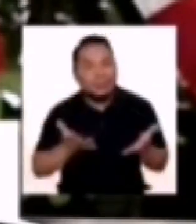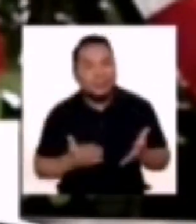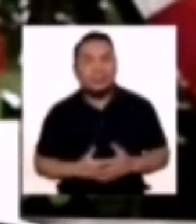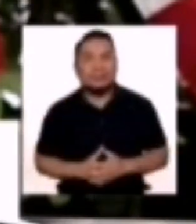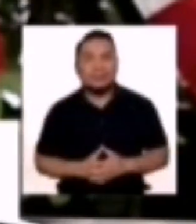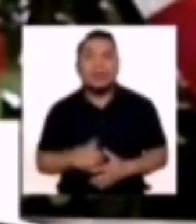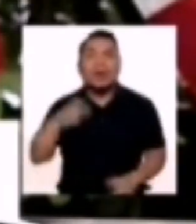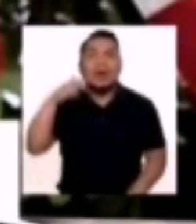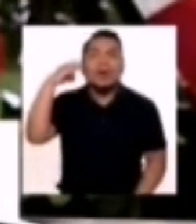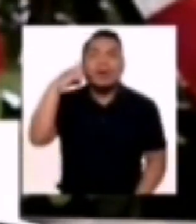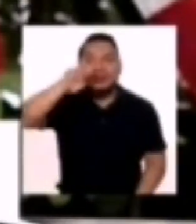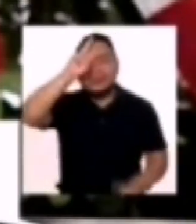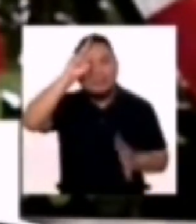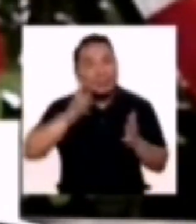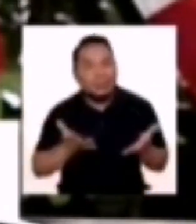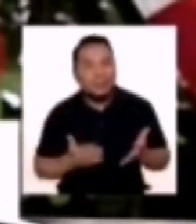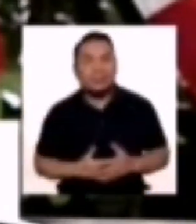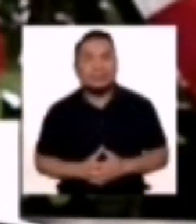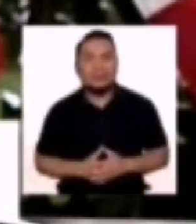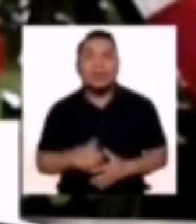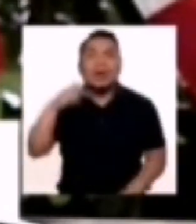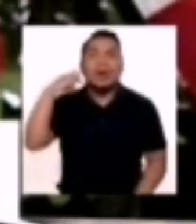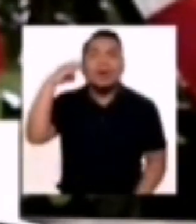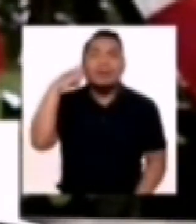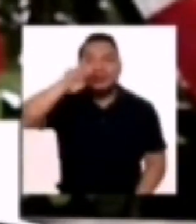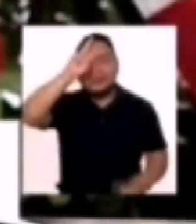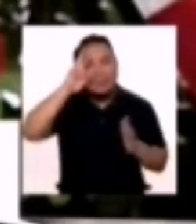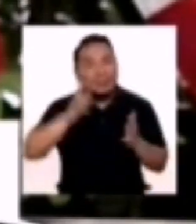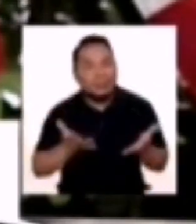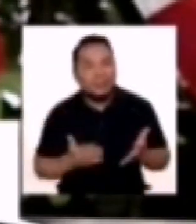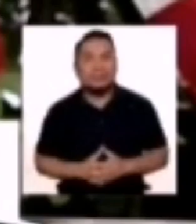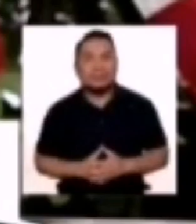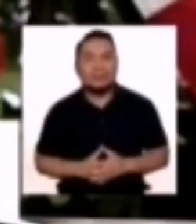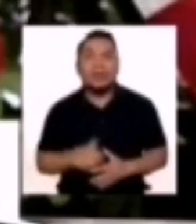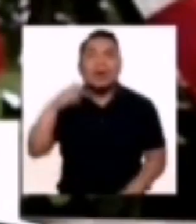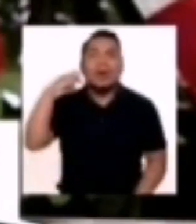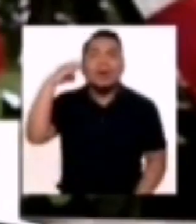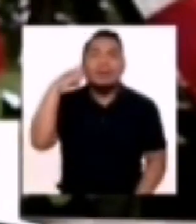Puno no es el Perú. Puno no es el Perú. Puno no es el Perú.